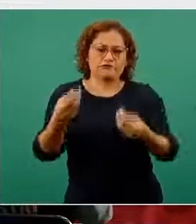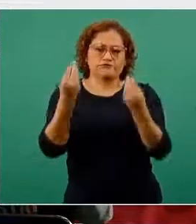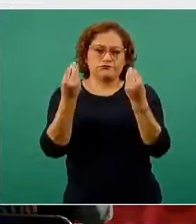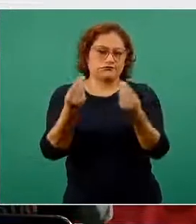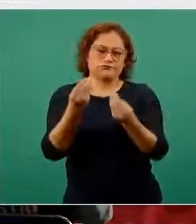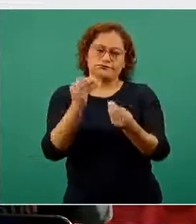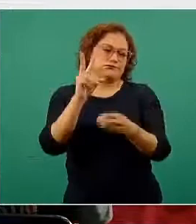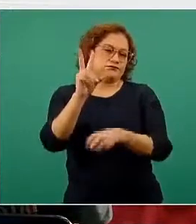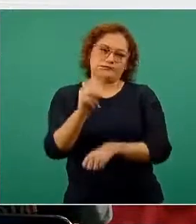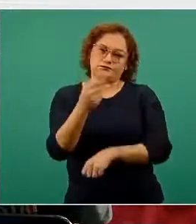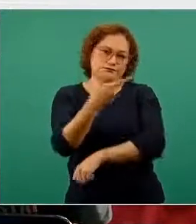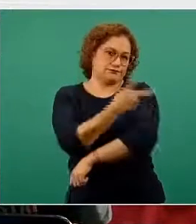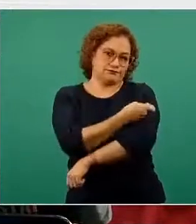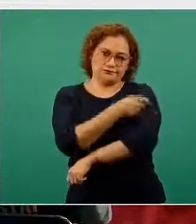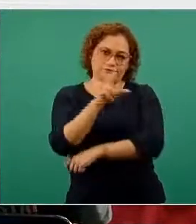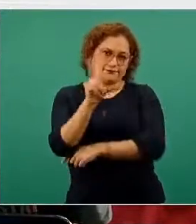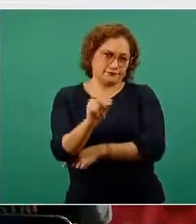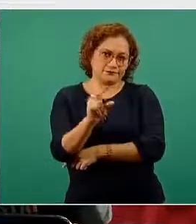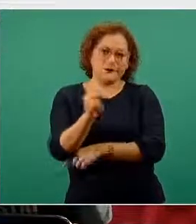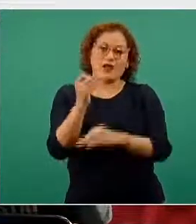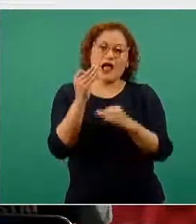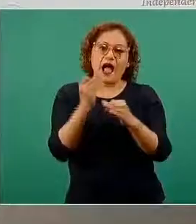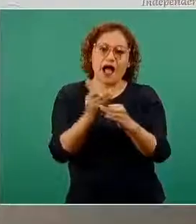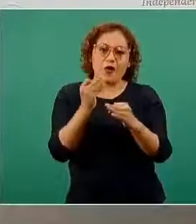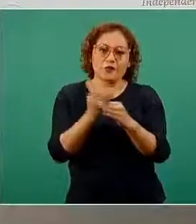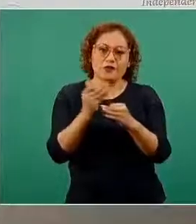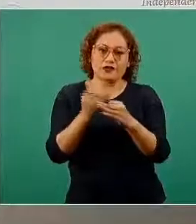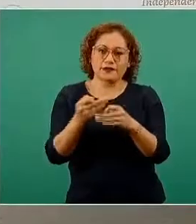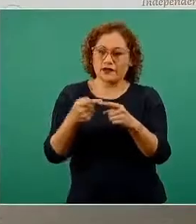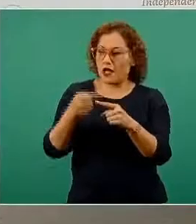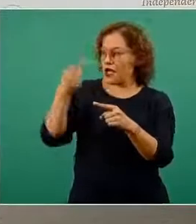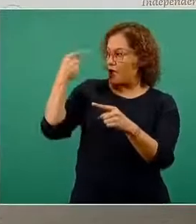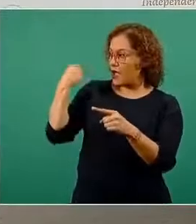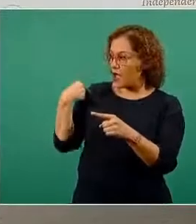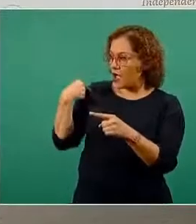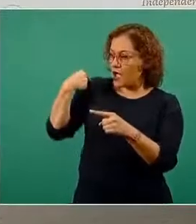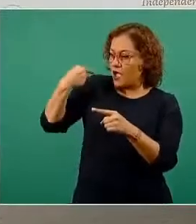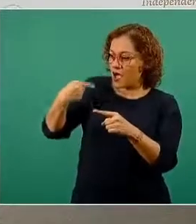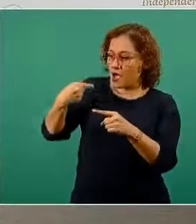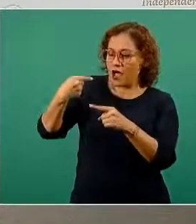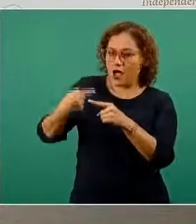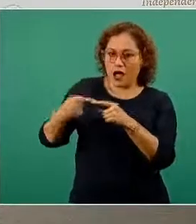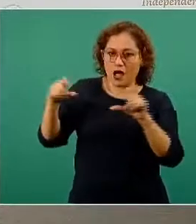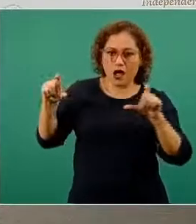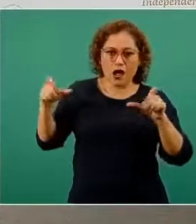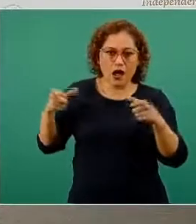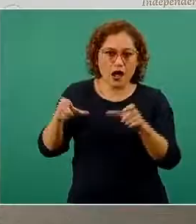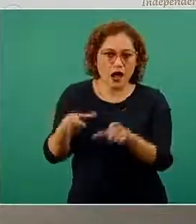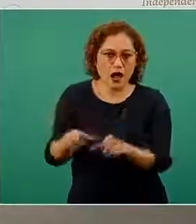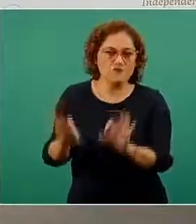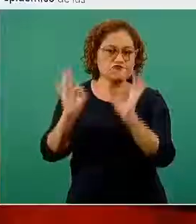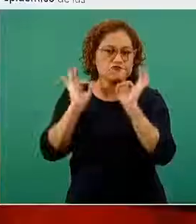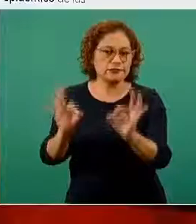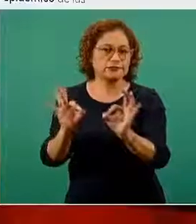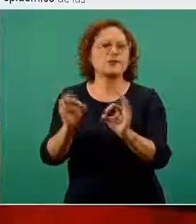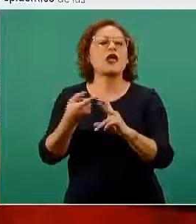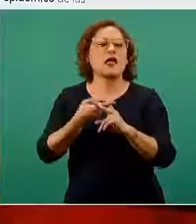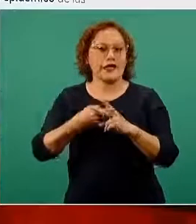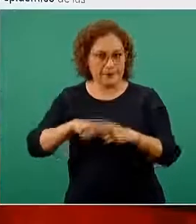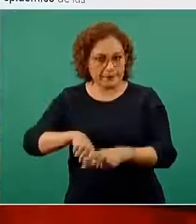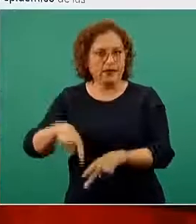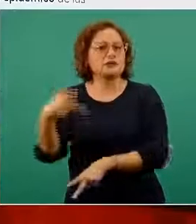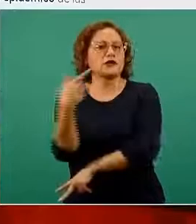después de 11 semanas de descenso. Por eso no la hicimos antes, porque necesitábamos llegar a una estabilidad